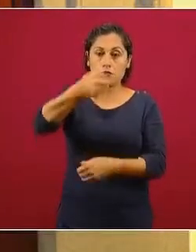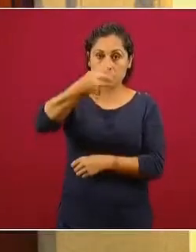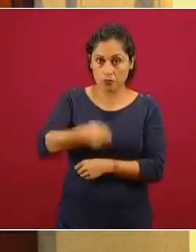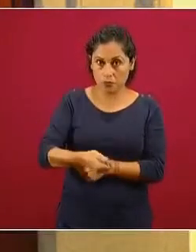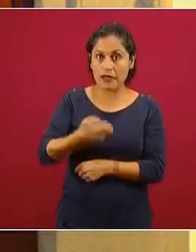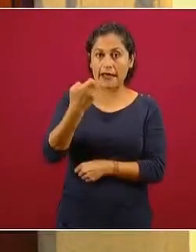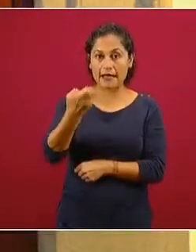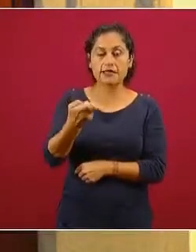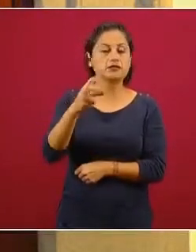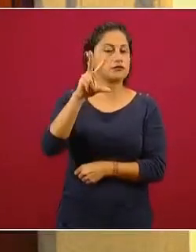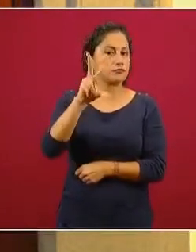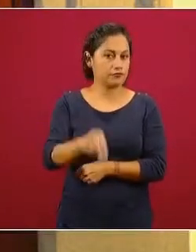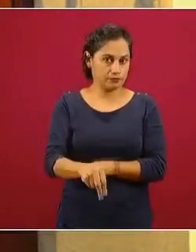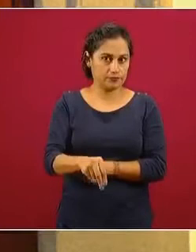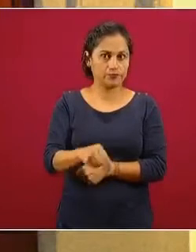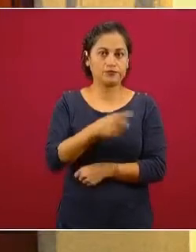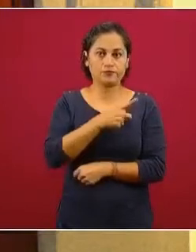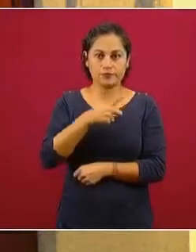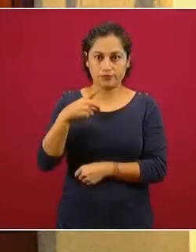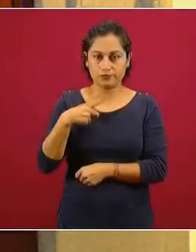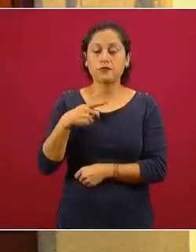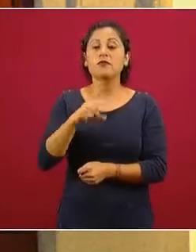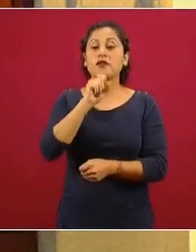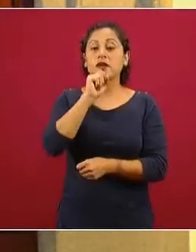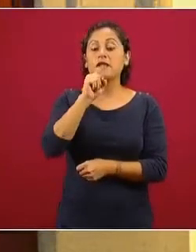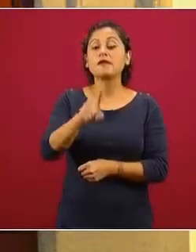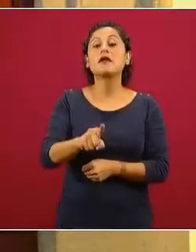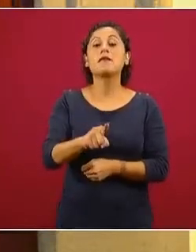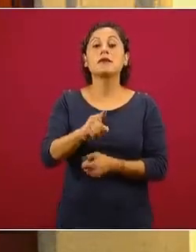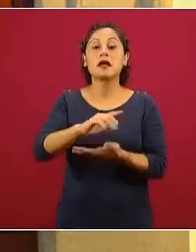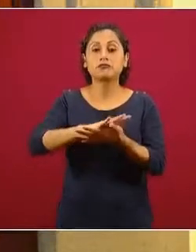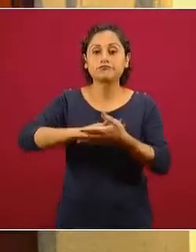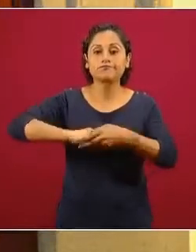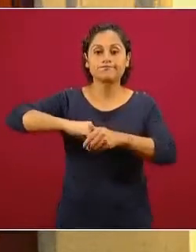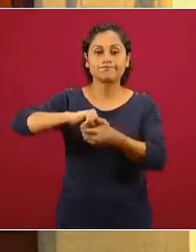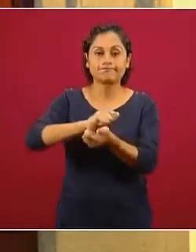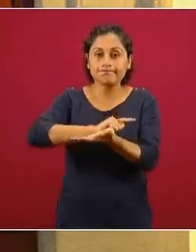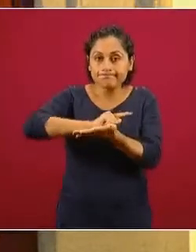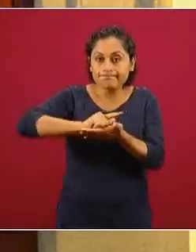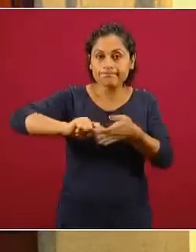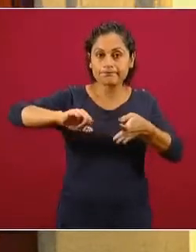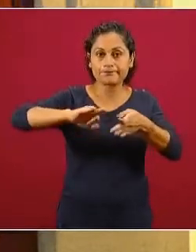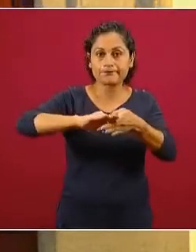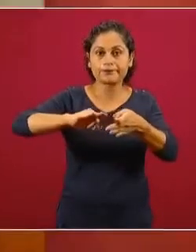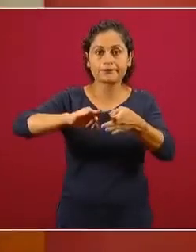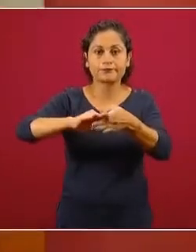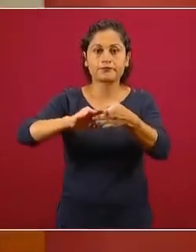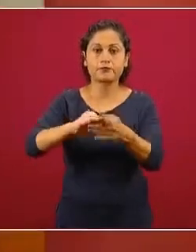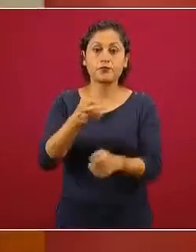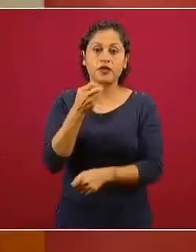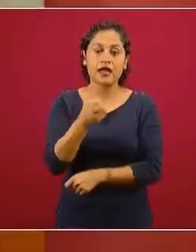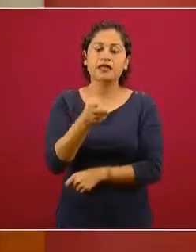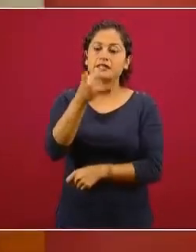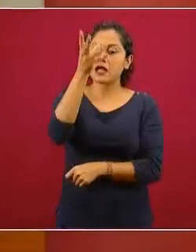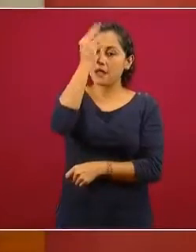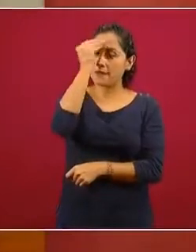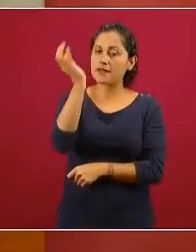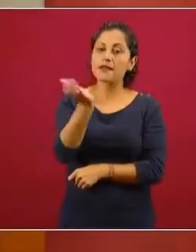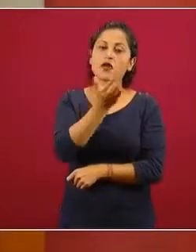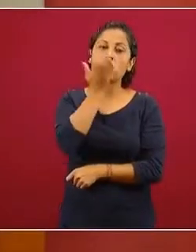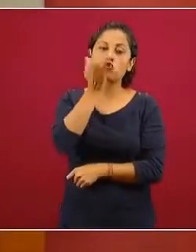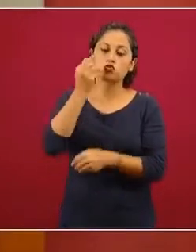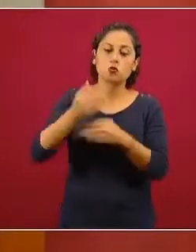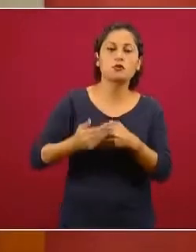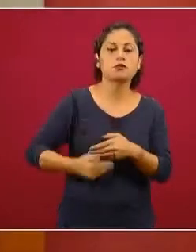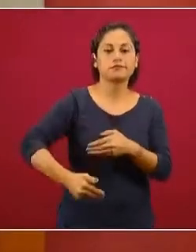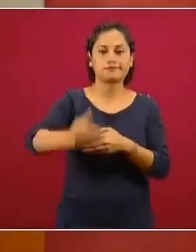El continuo lavado de manos debe ser una actividad que tengamos ya como un hábito constante, sobre todo cuando hemos